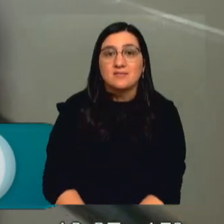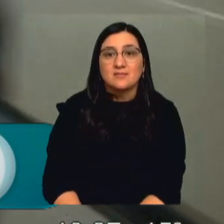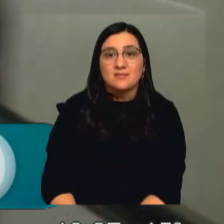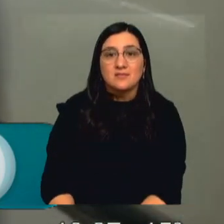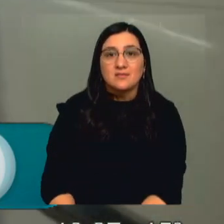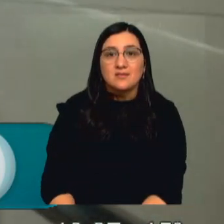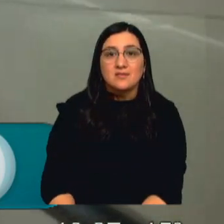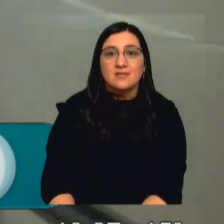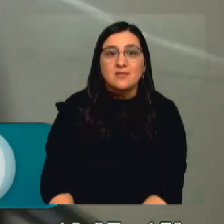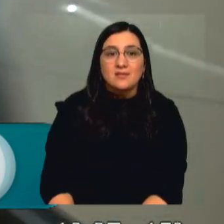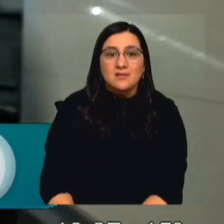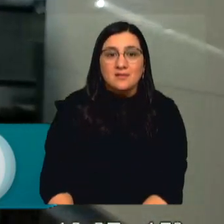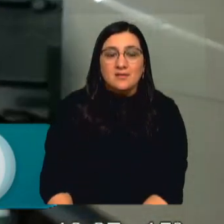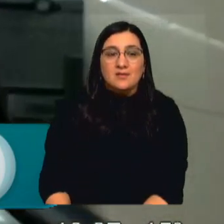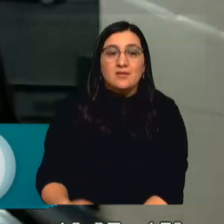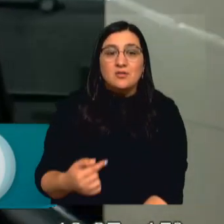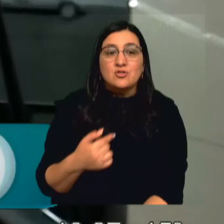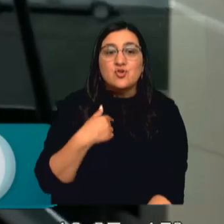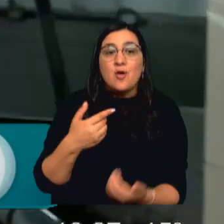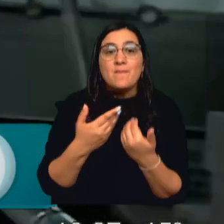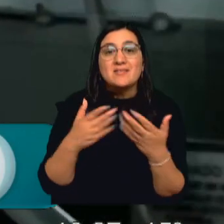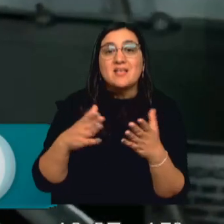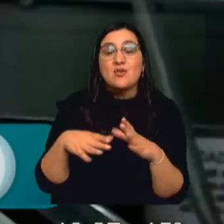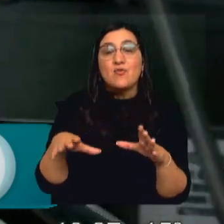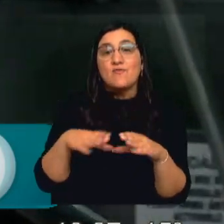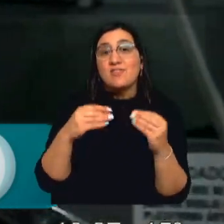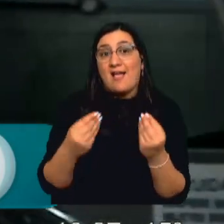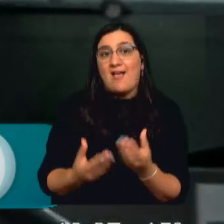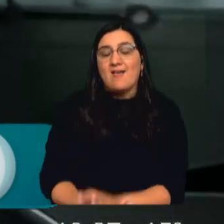la procrastinación. La psicóloga odiada.